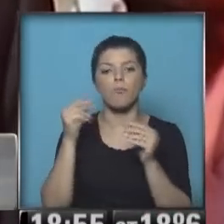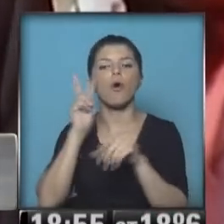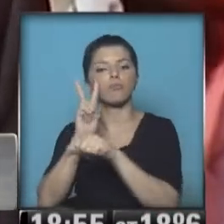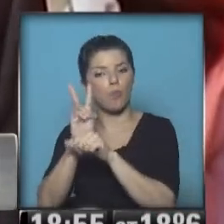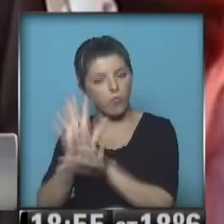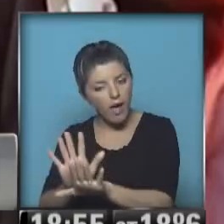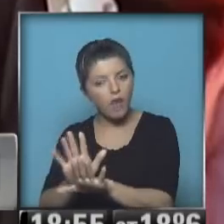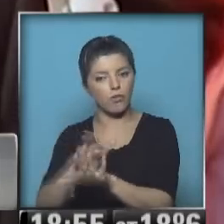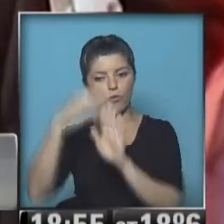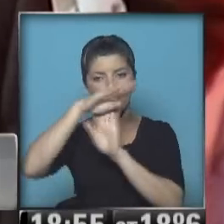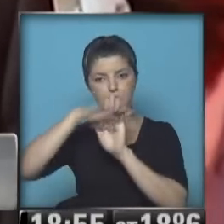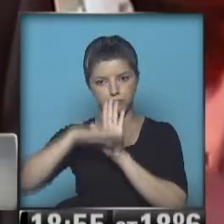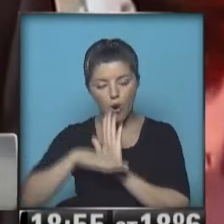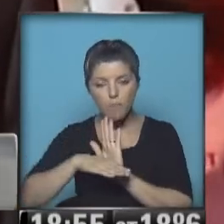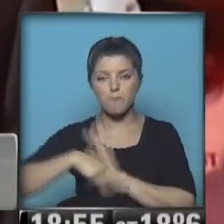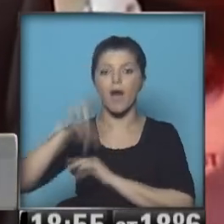con normas,